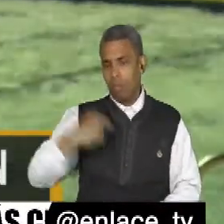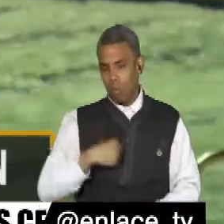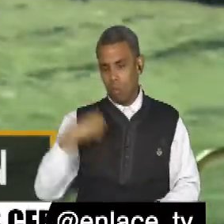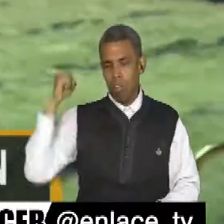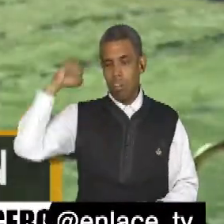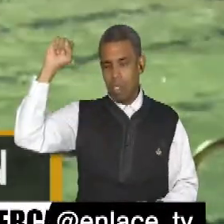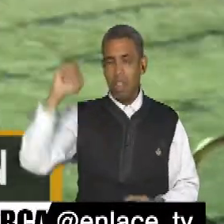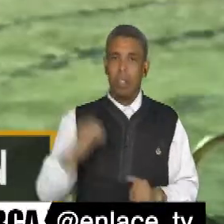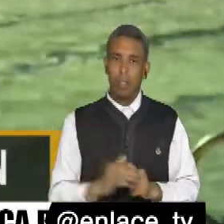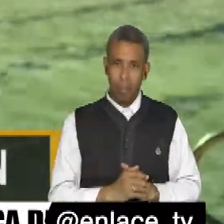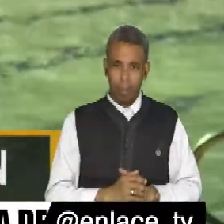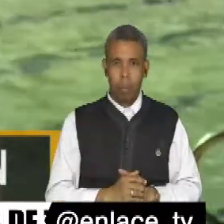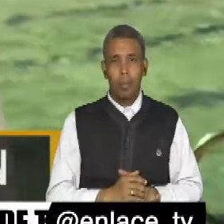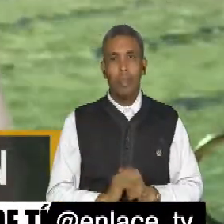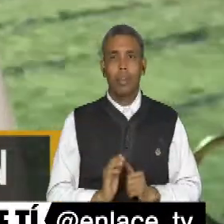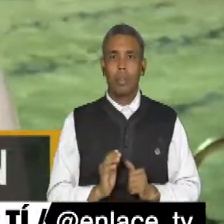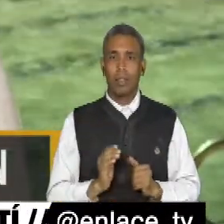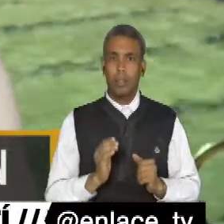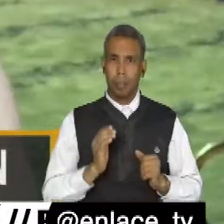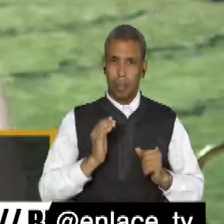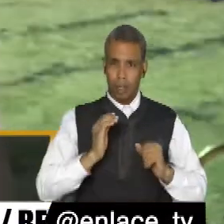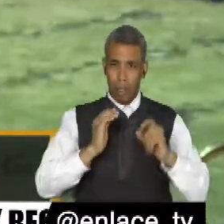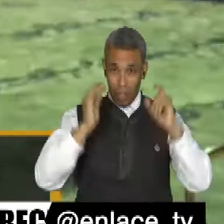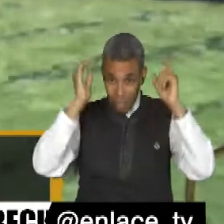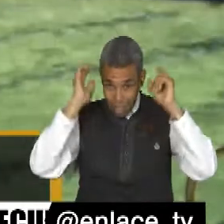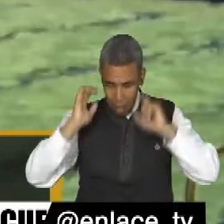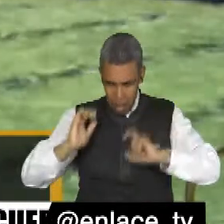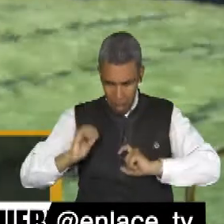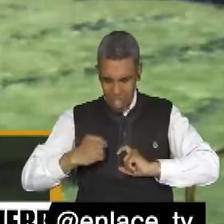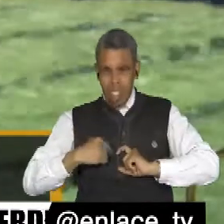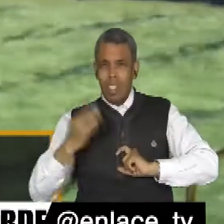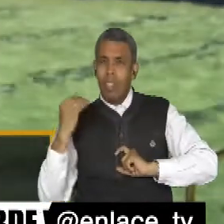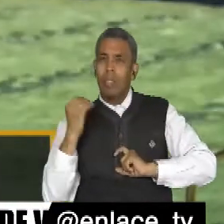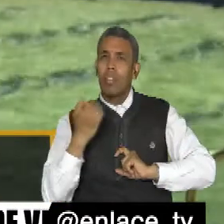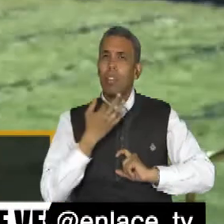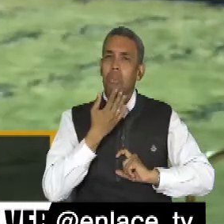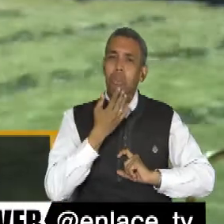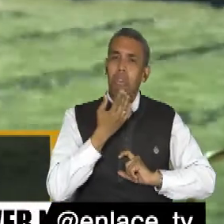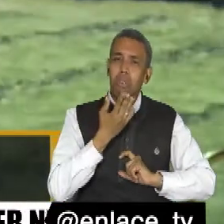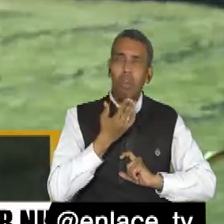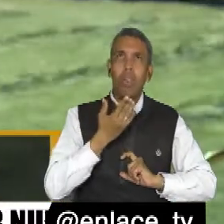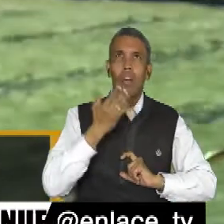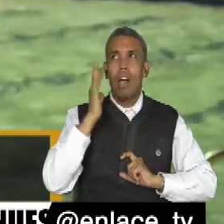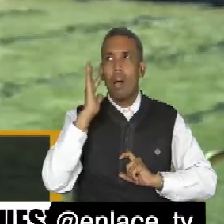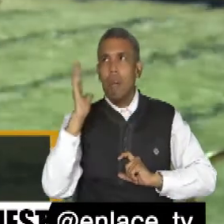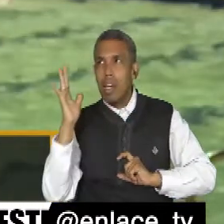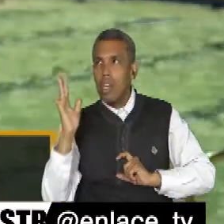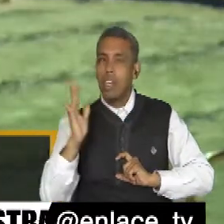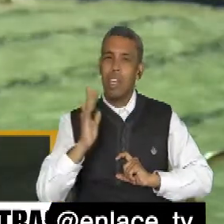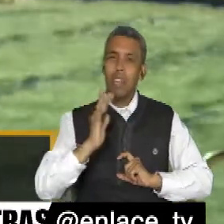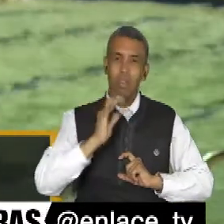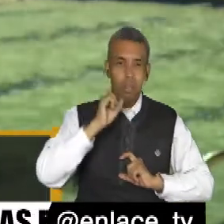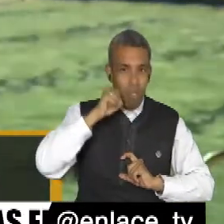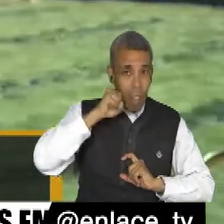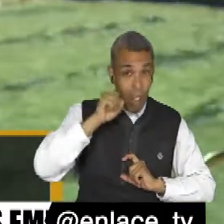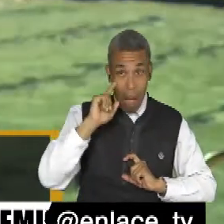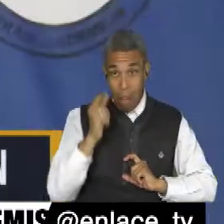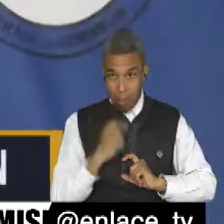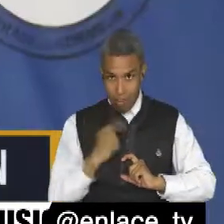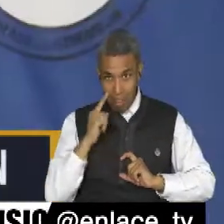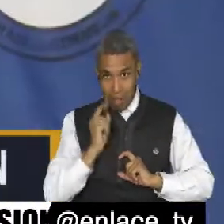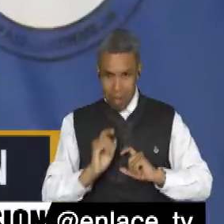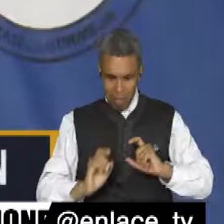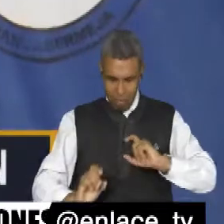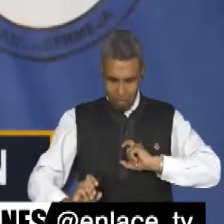bronce, pues la competencia estuvo un poquito dura, pero se logró el objetivo, que era ir, bajar